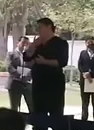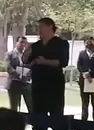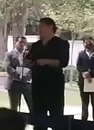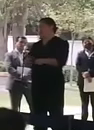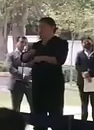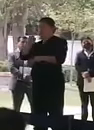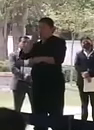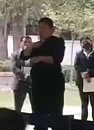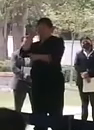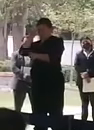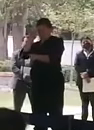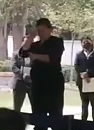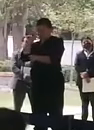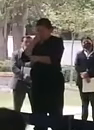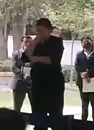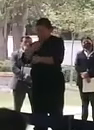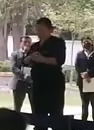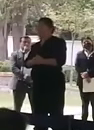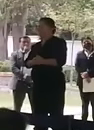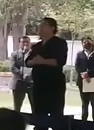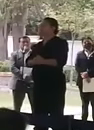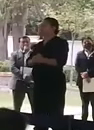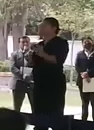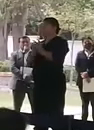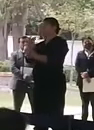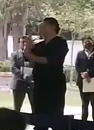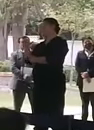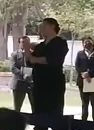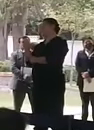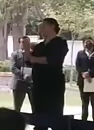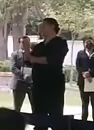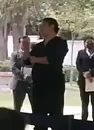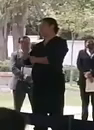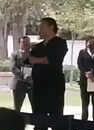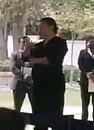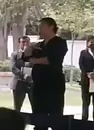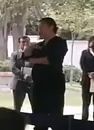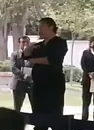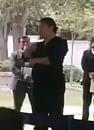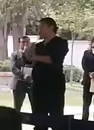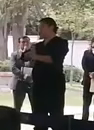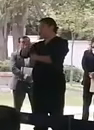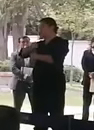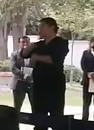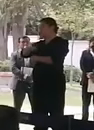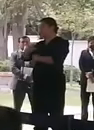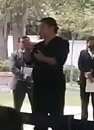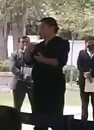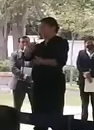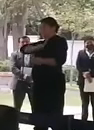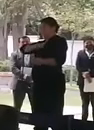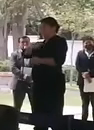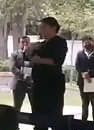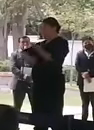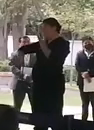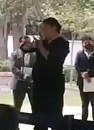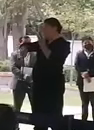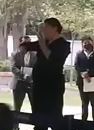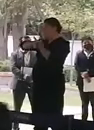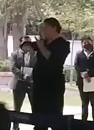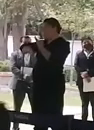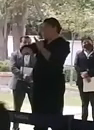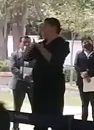que en Nuevo Laredo hubo la violencia contra el consulado de nosotros. ¿Y por